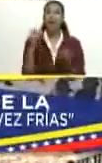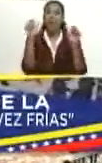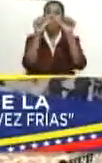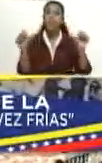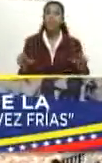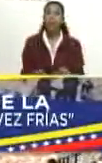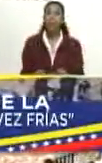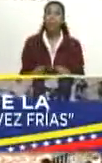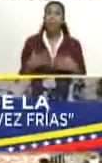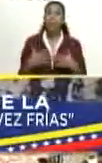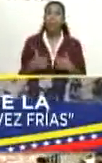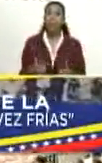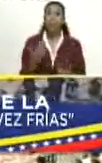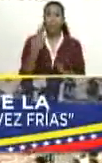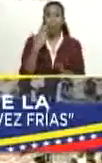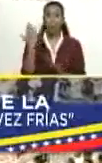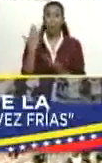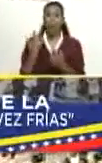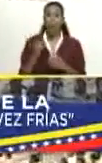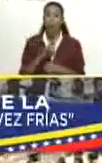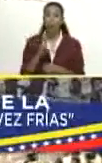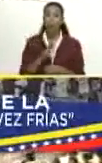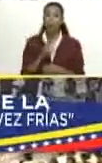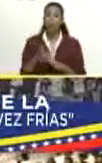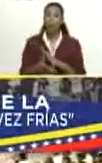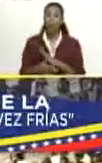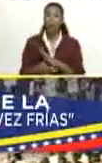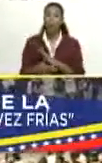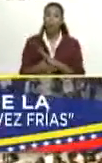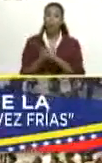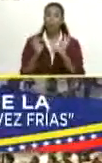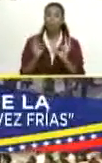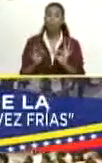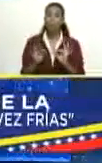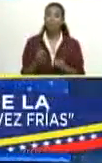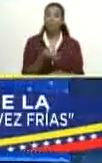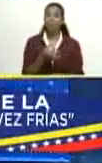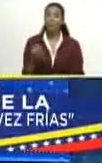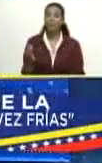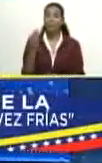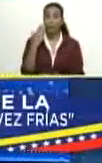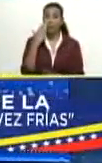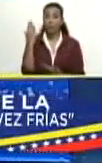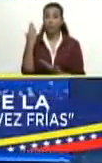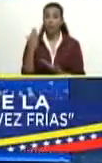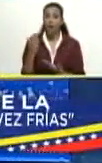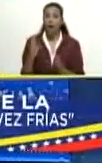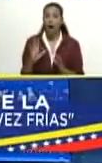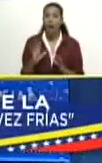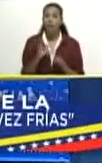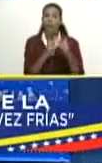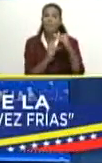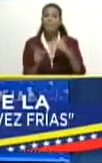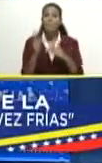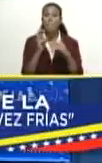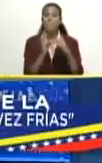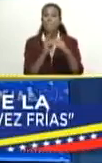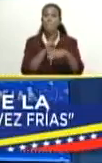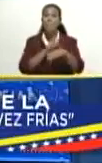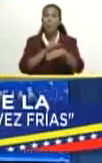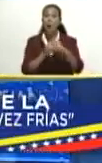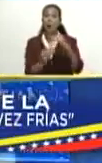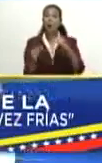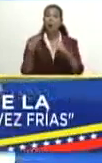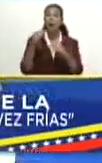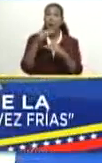sistemas que utilizamos de alta tecnología. Y a nivel de posgrado,